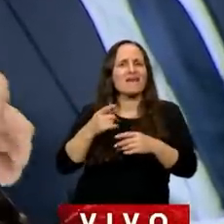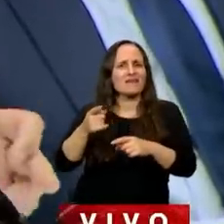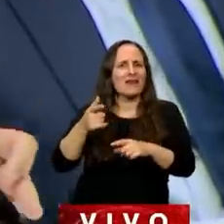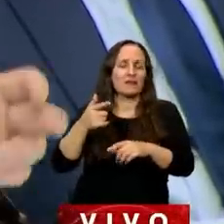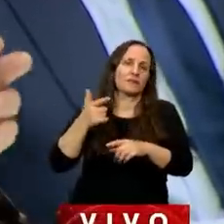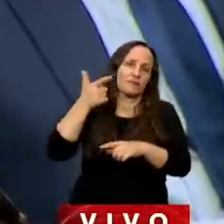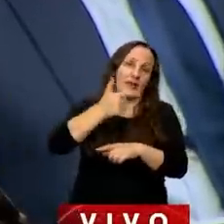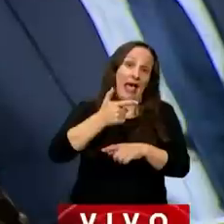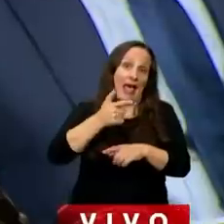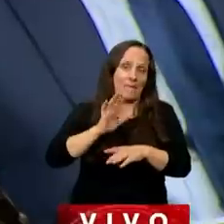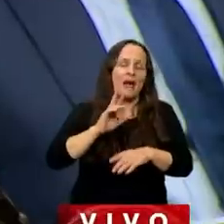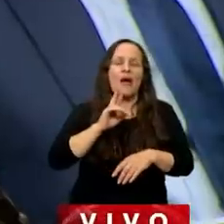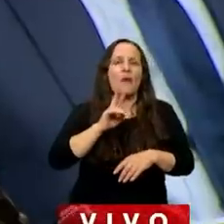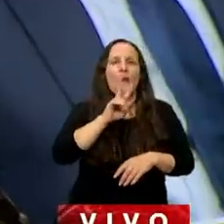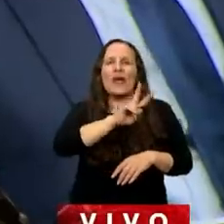fuego,